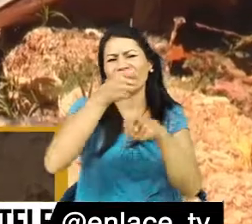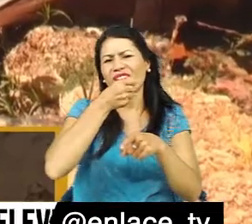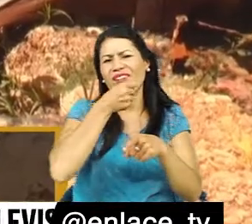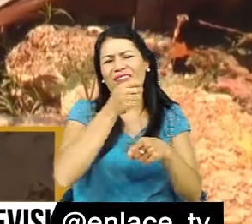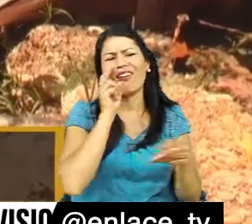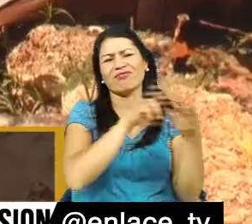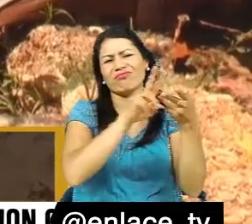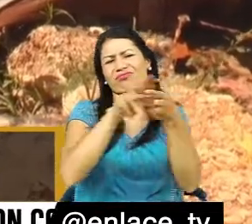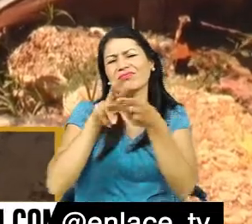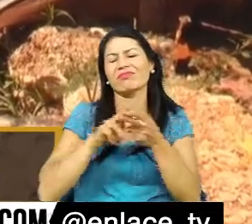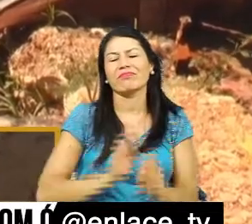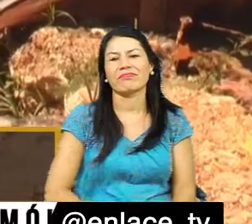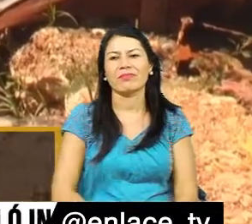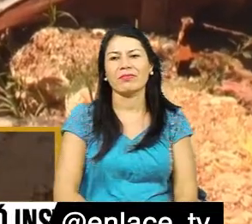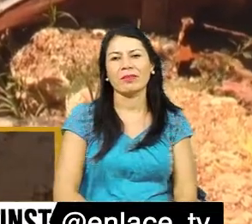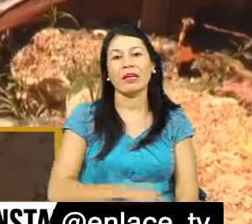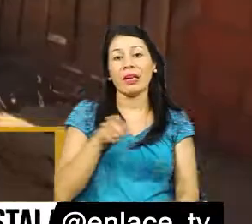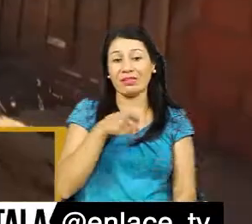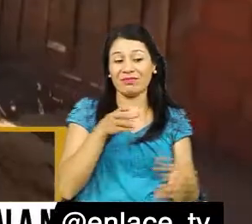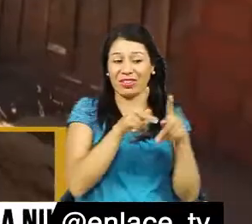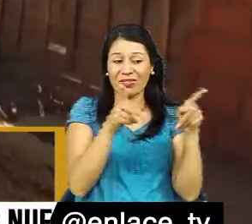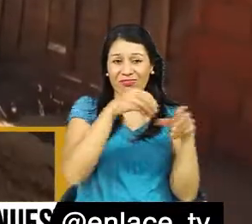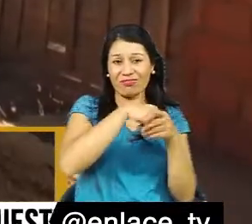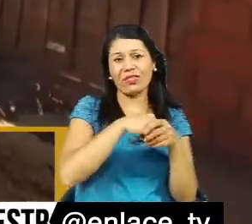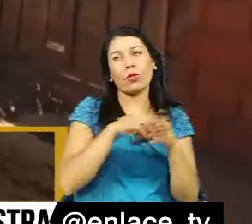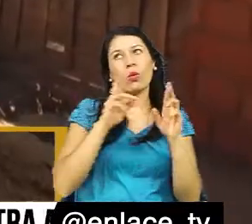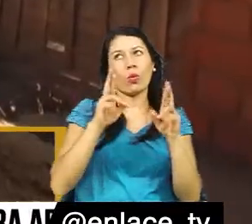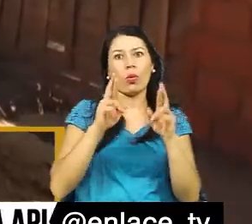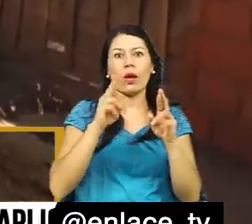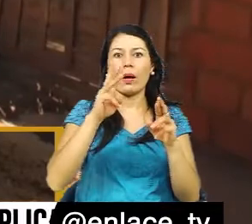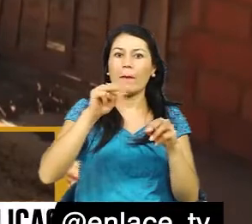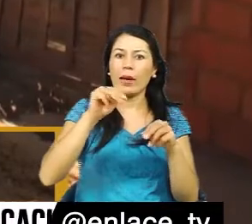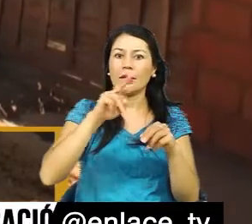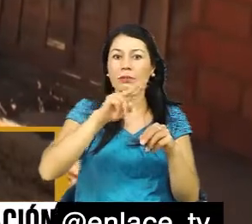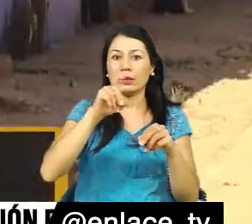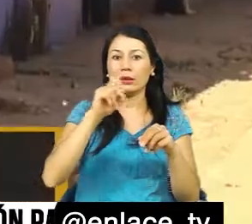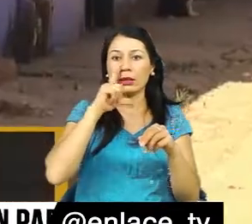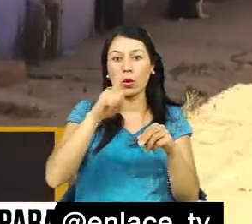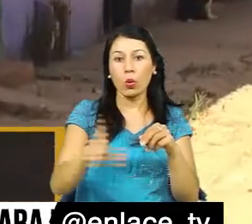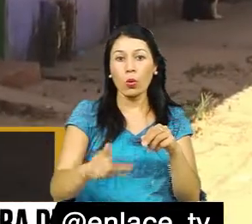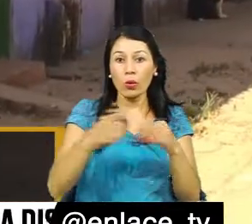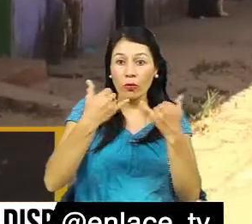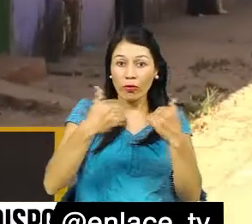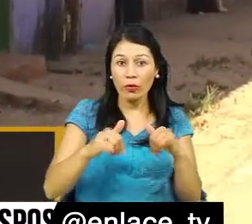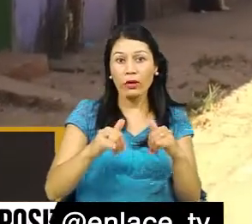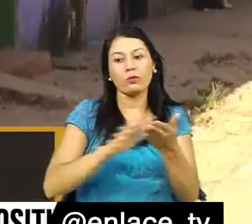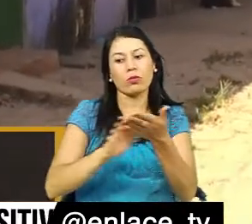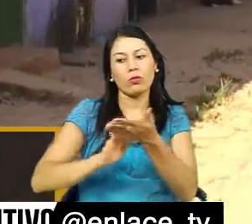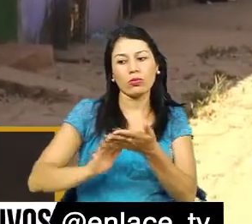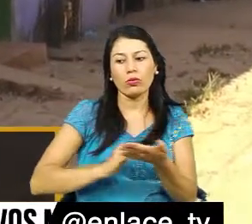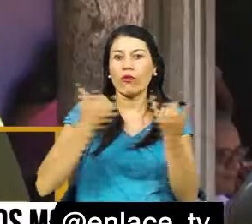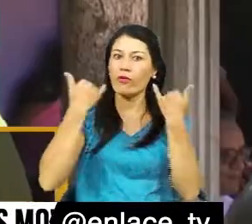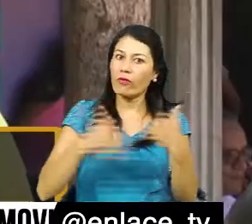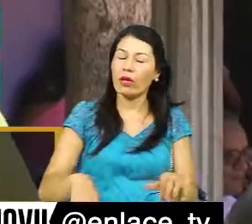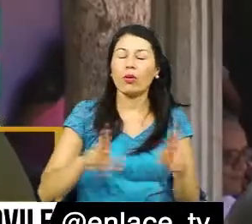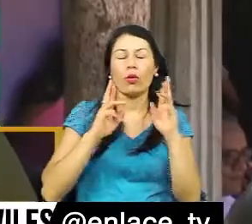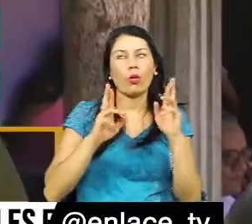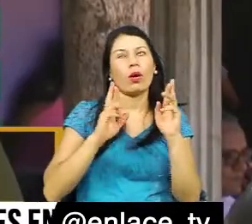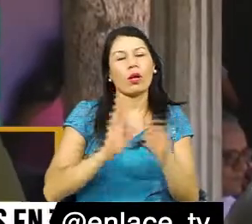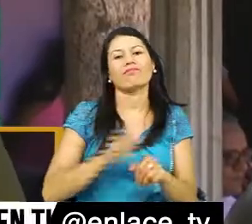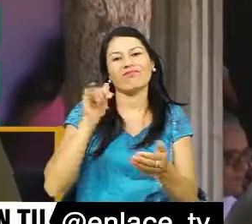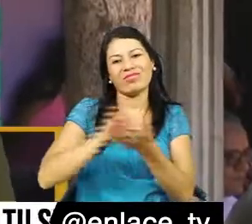esperan que después del martes 26 de julio se pueda solucionar de manera definitiva esta situación que pone en riesgo a la comunidad. Esta reunión es que se define si se